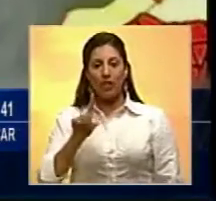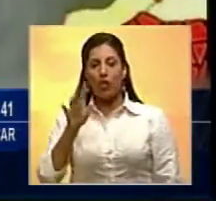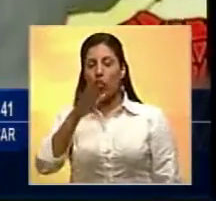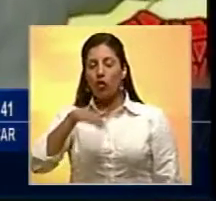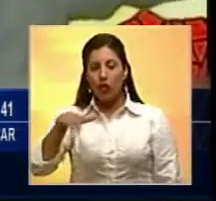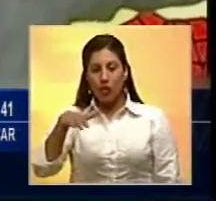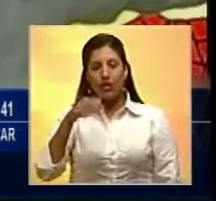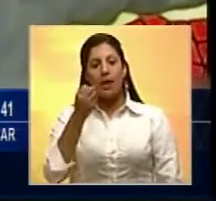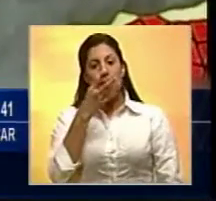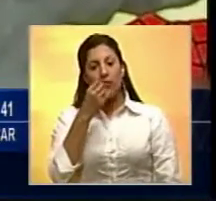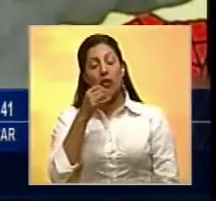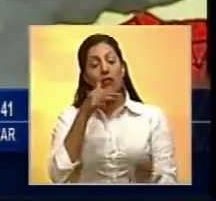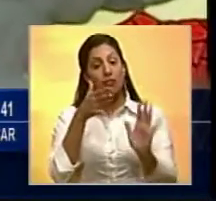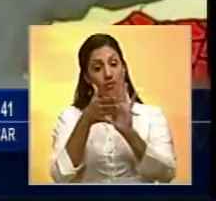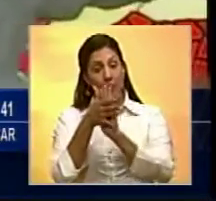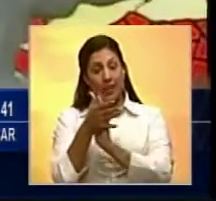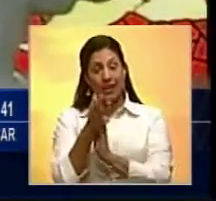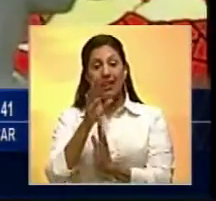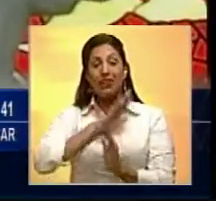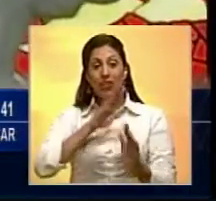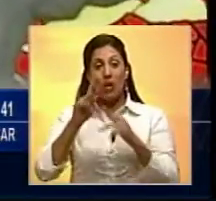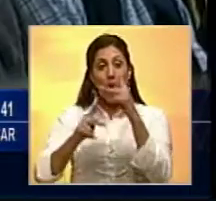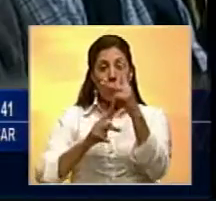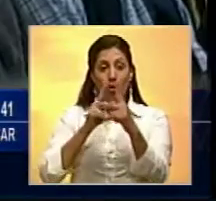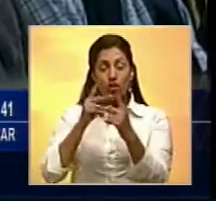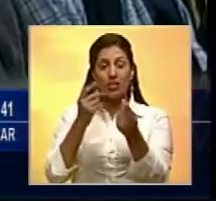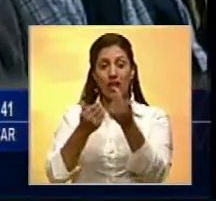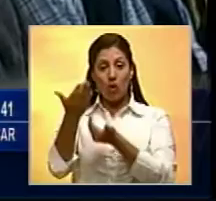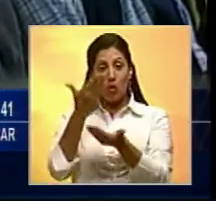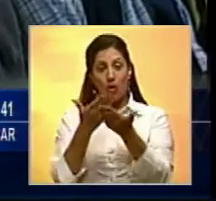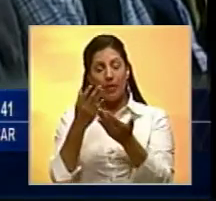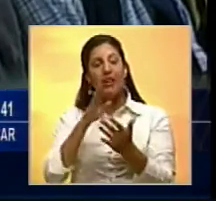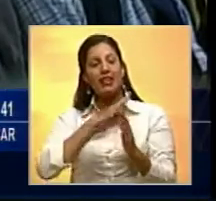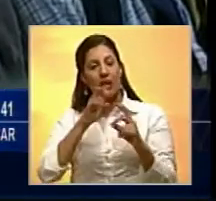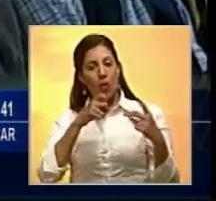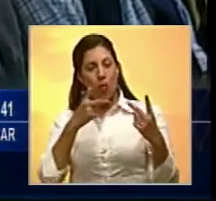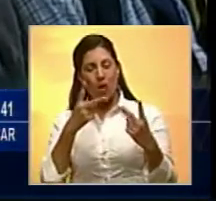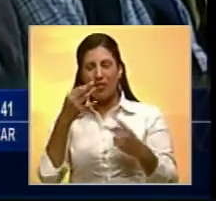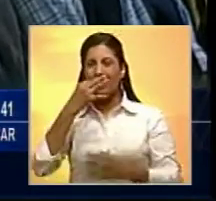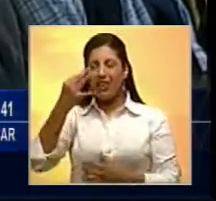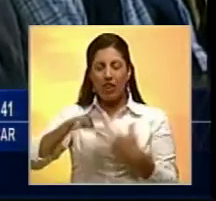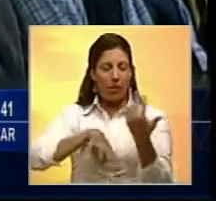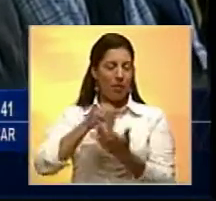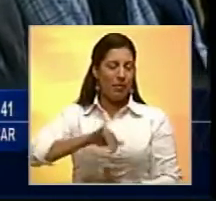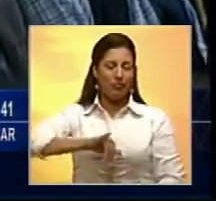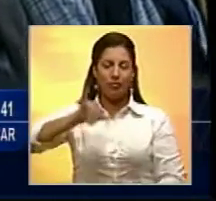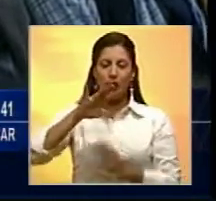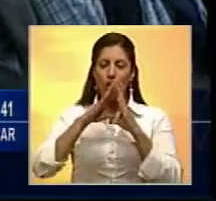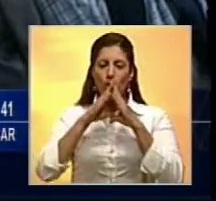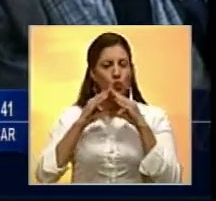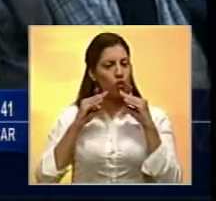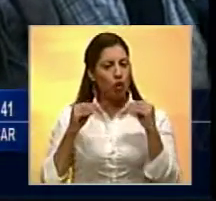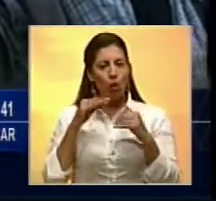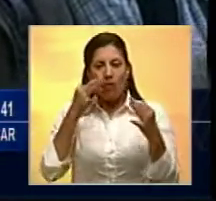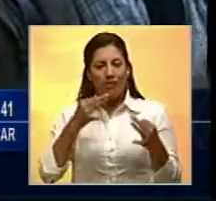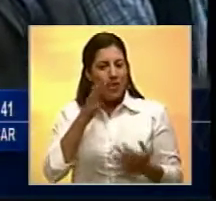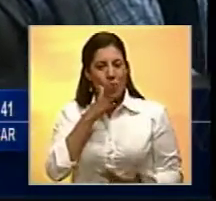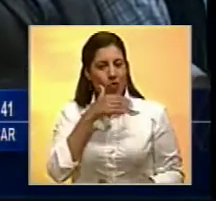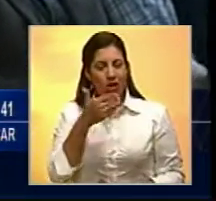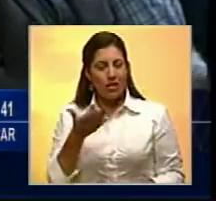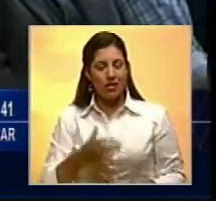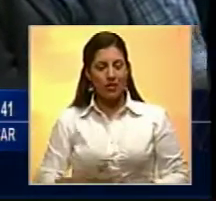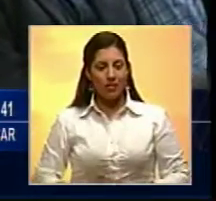Blanco, Soteldo precisó que debido a ese proceso económico se establece una realidad de costo que no obedece a una realidad